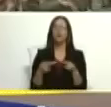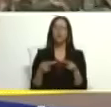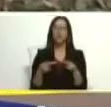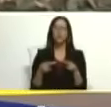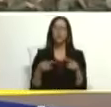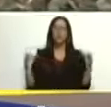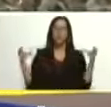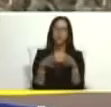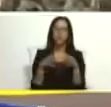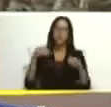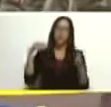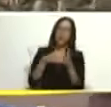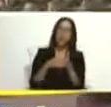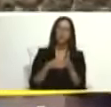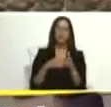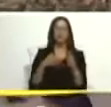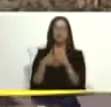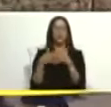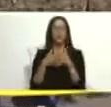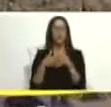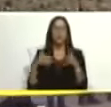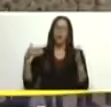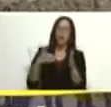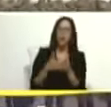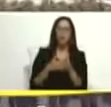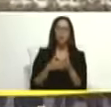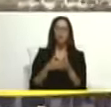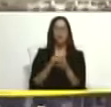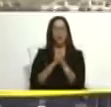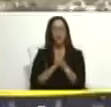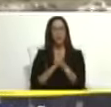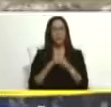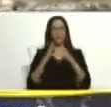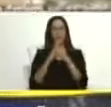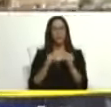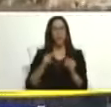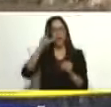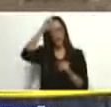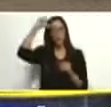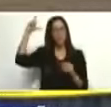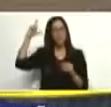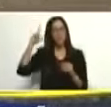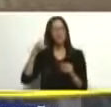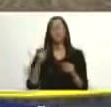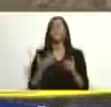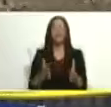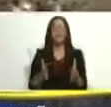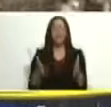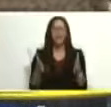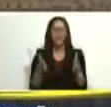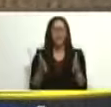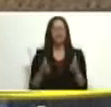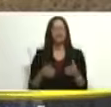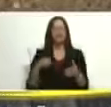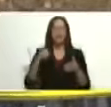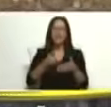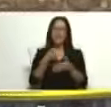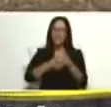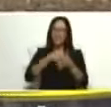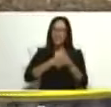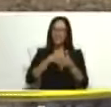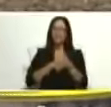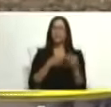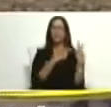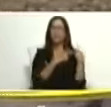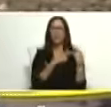conflagración contra el imperialismo o contra sus aliados, toda la logística para ganar las batallas que nos toque ganar con